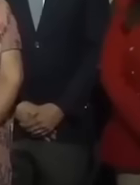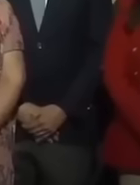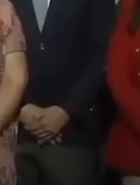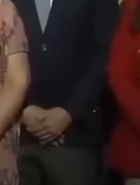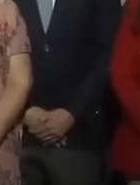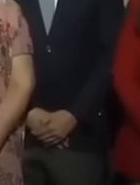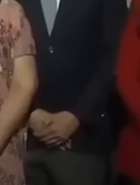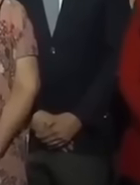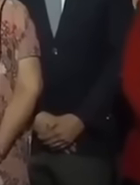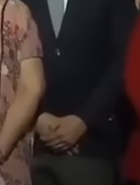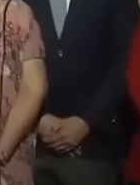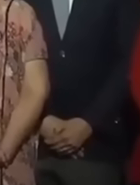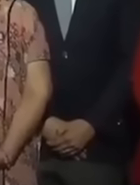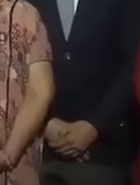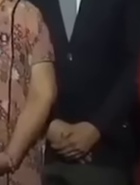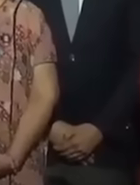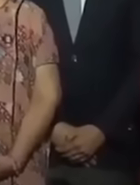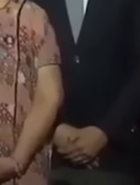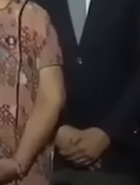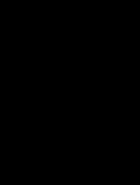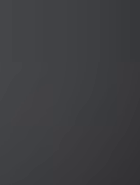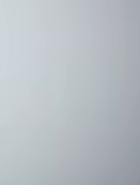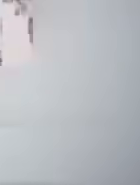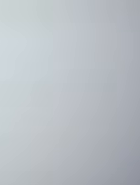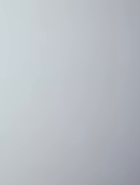Carlos lorete Mola para el